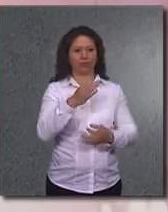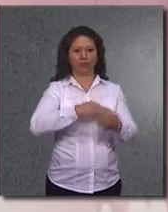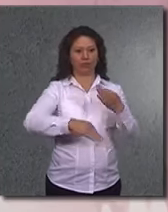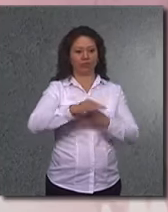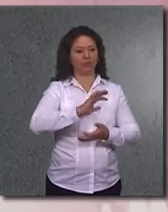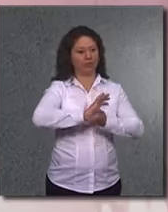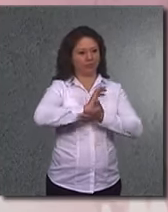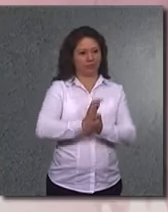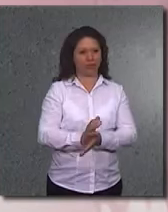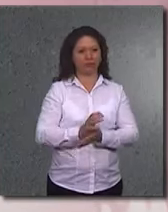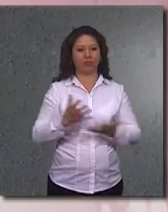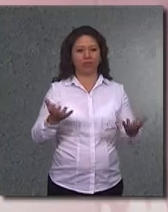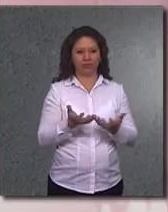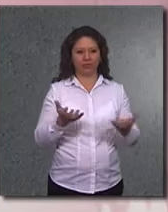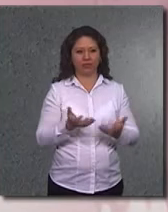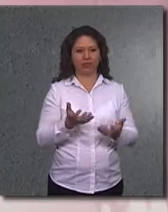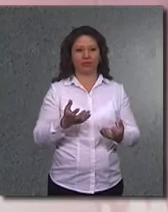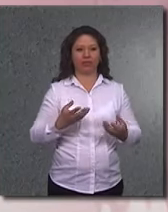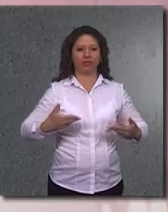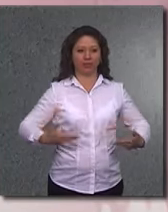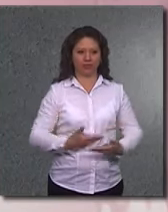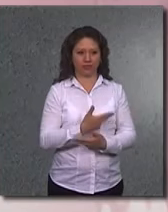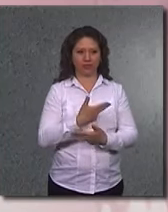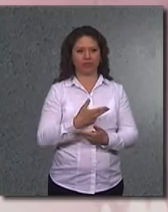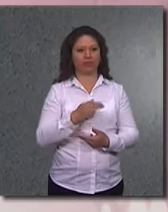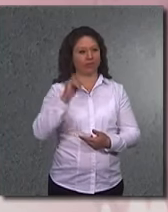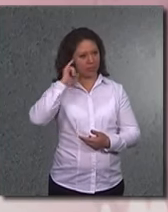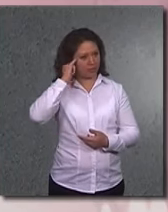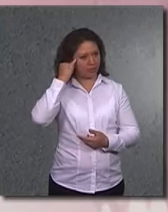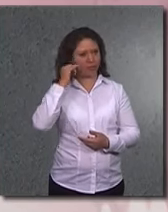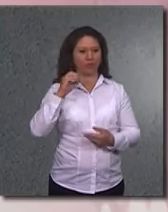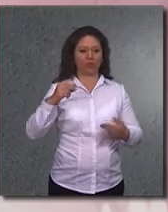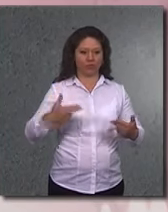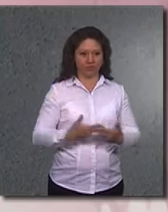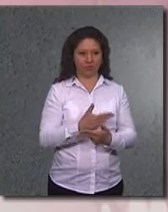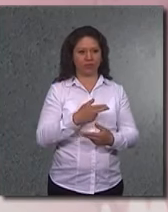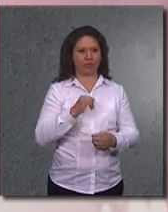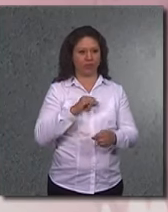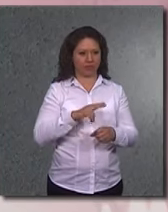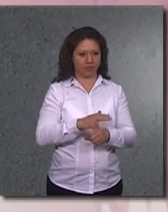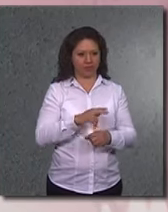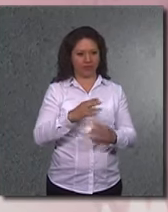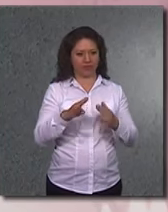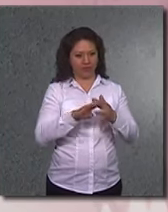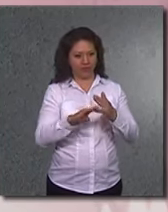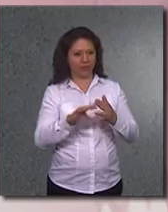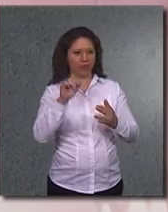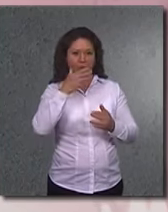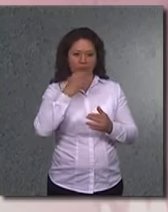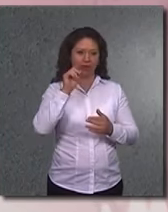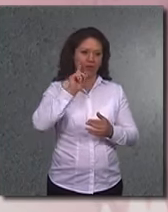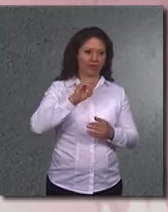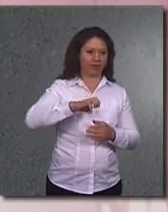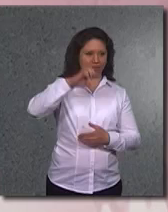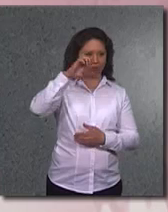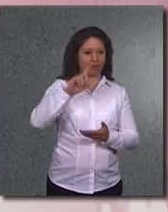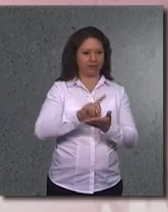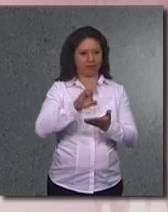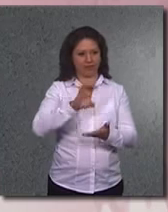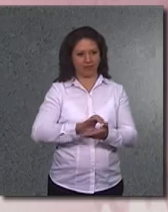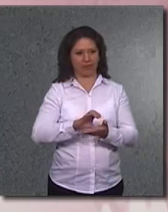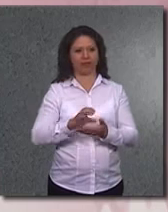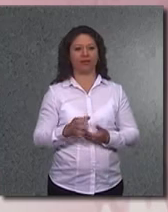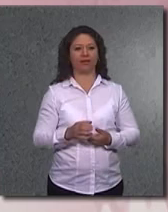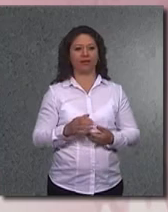queda prohibida toda discriminación motivada por el origen étnico o nacional, el género, la edad,